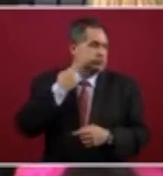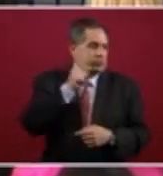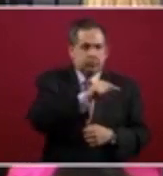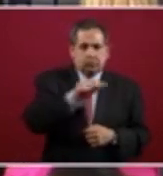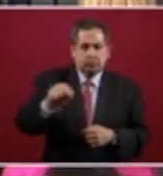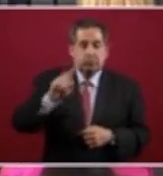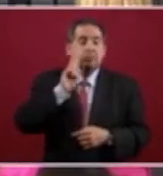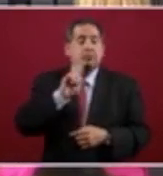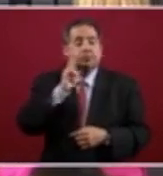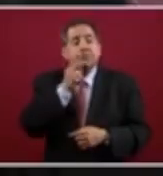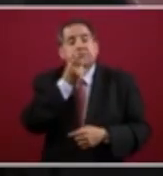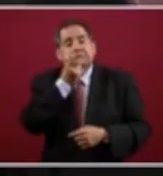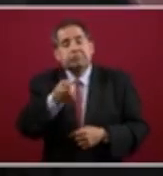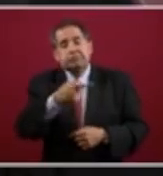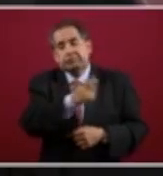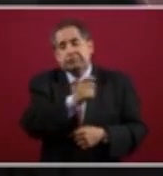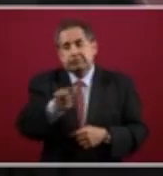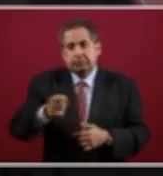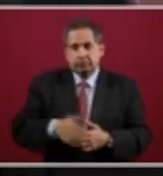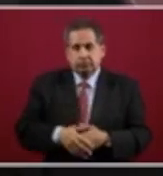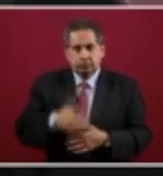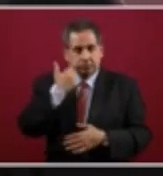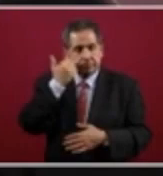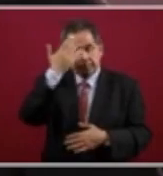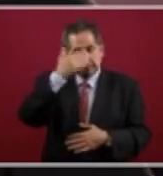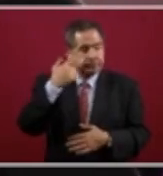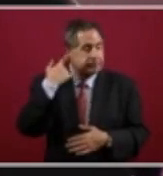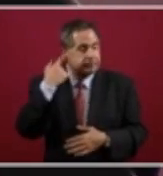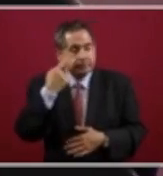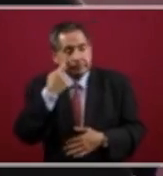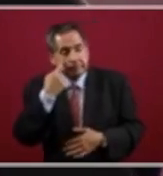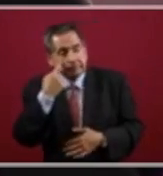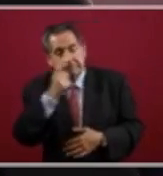partidos. Quiero escuchar